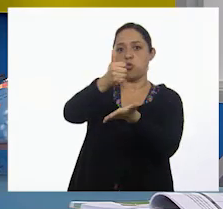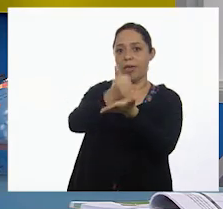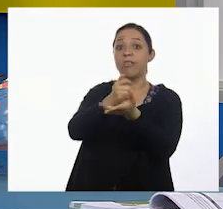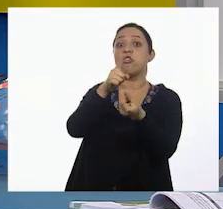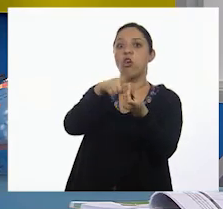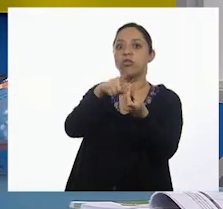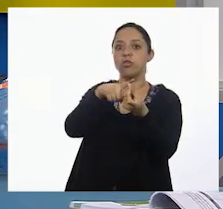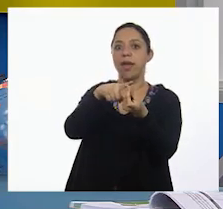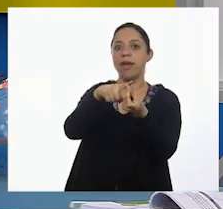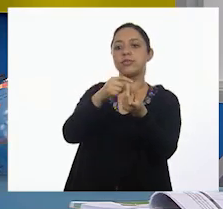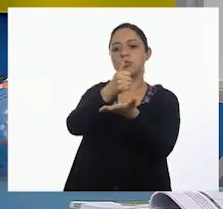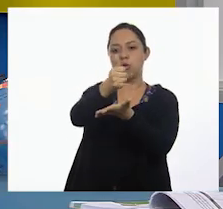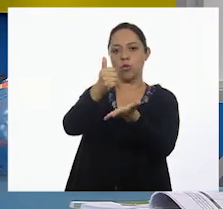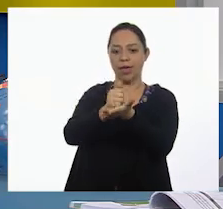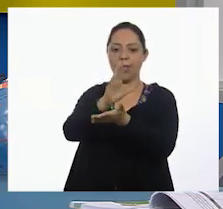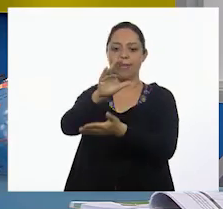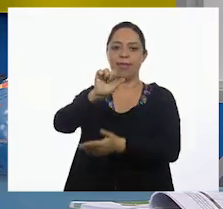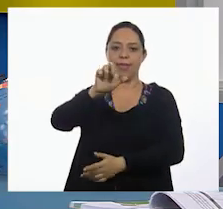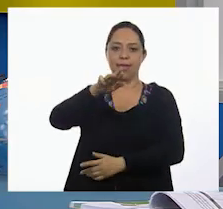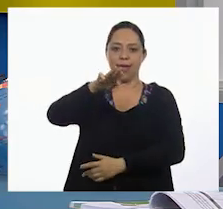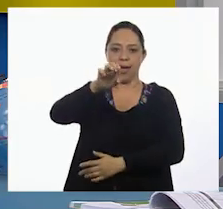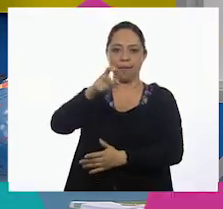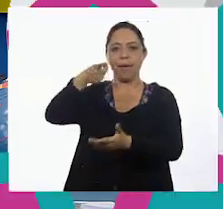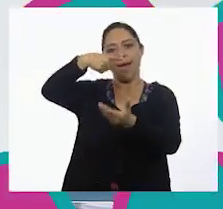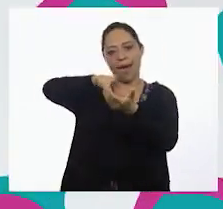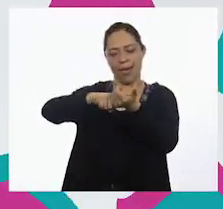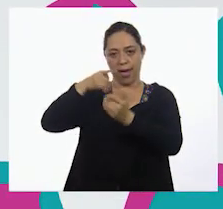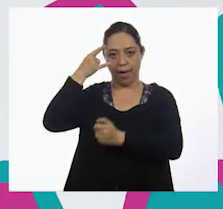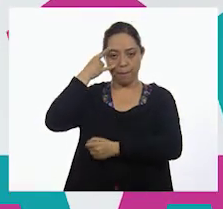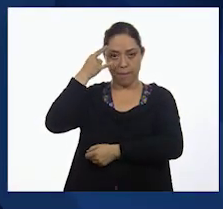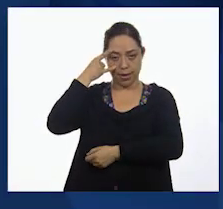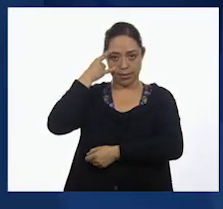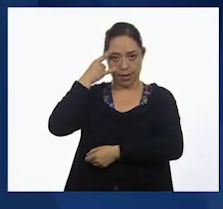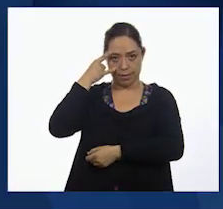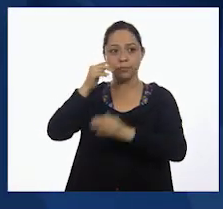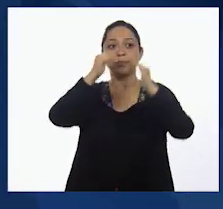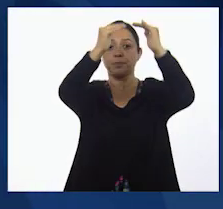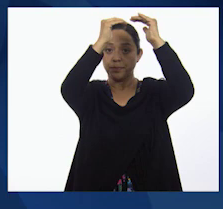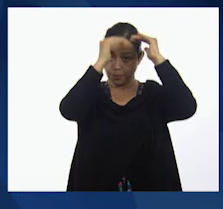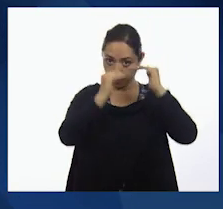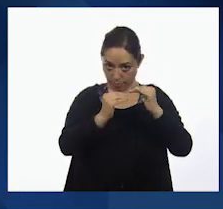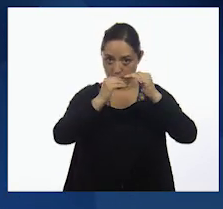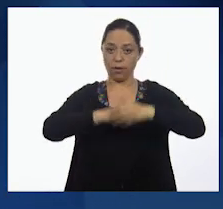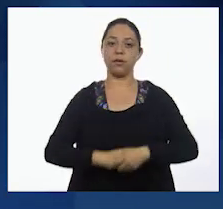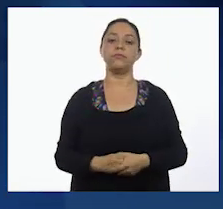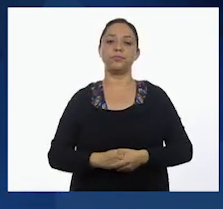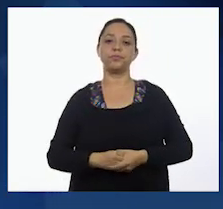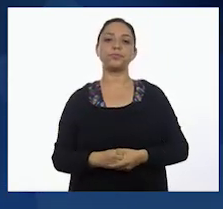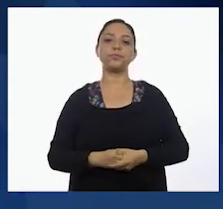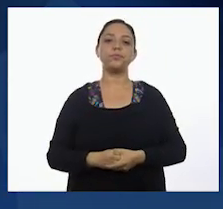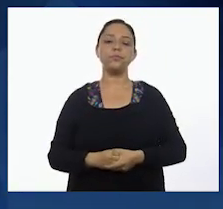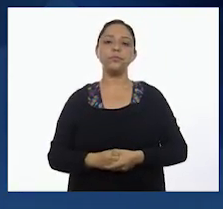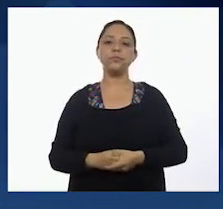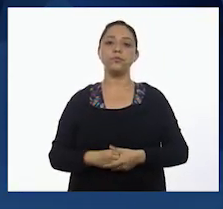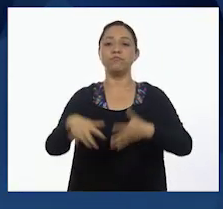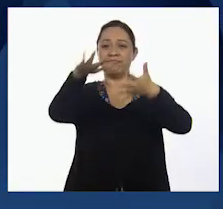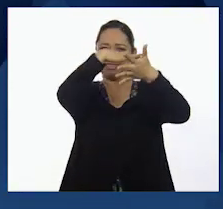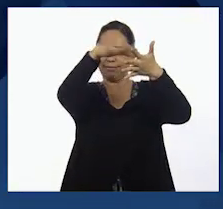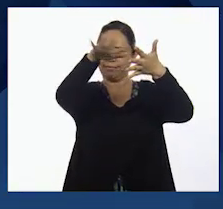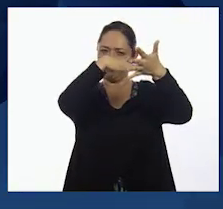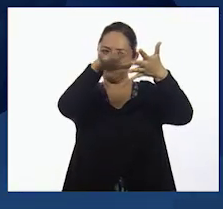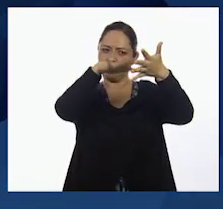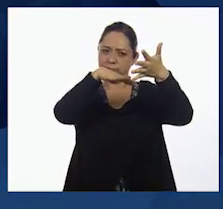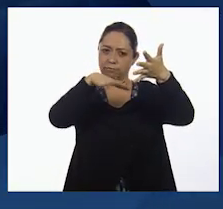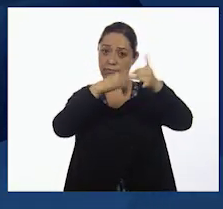Pues Ciudad del Carmen en Campeche. En la siguiente fila, ¿qué nos dice María? En la siguiente dice, el resto del texto añade